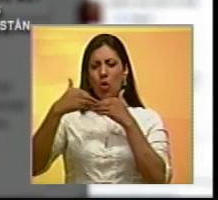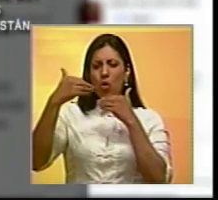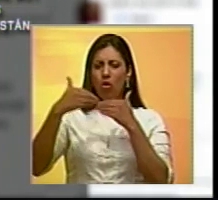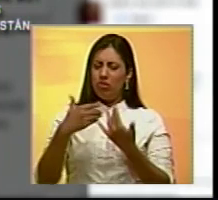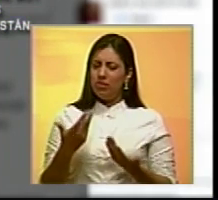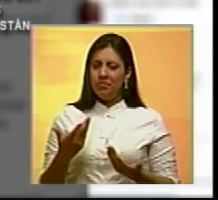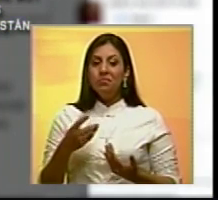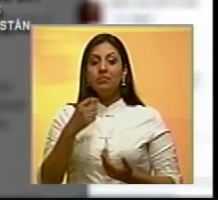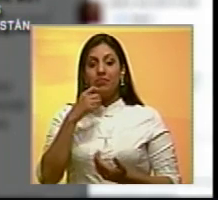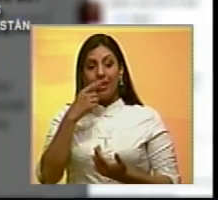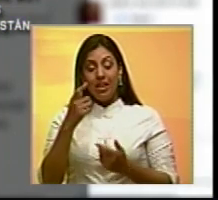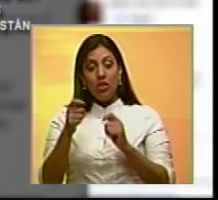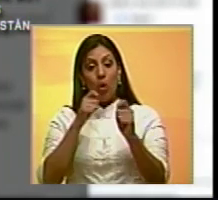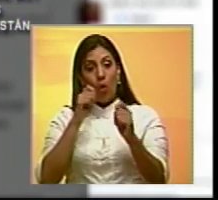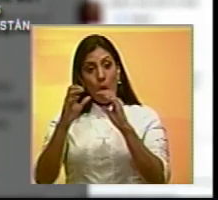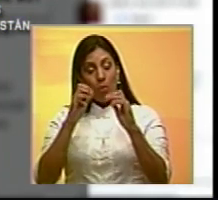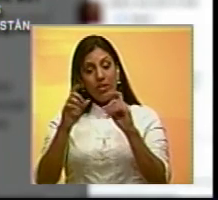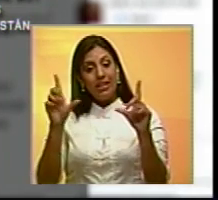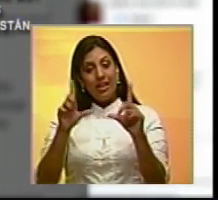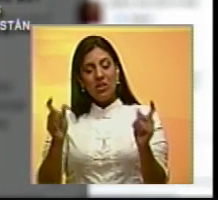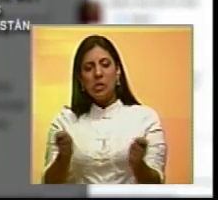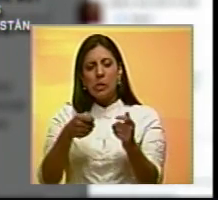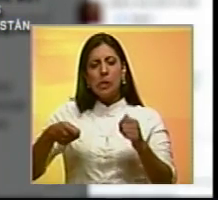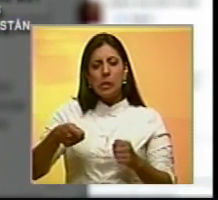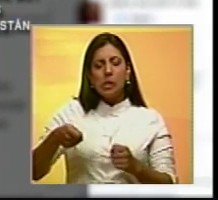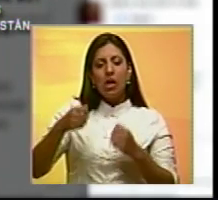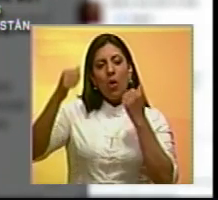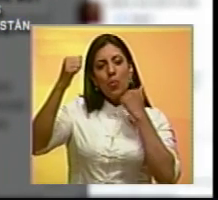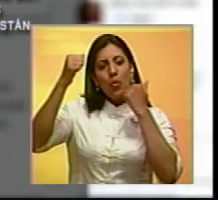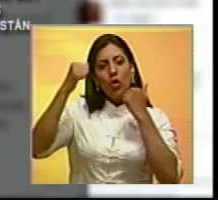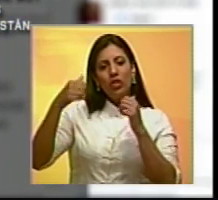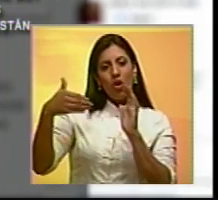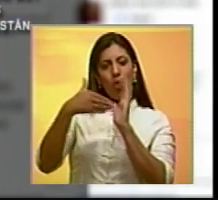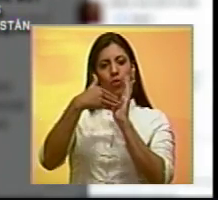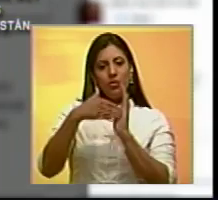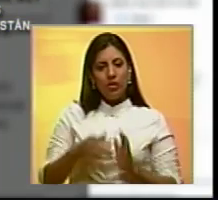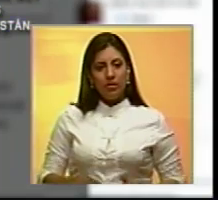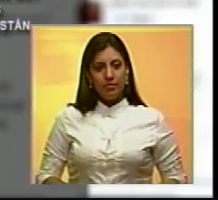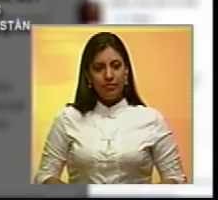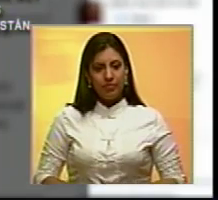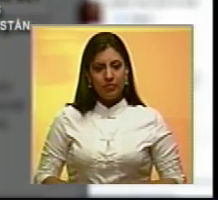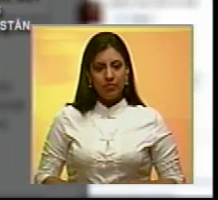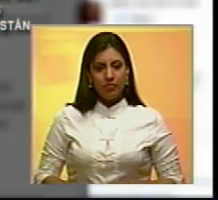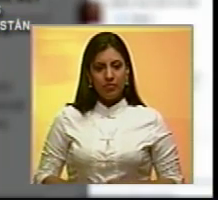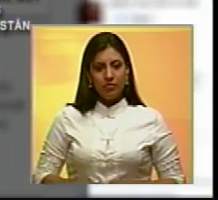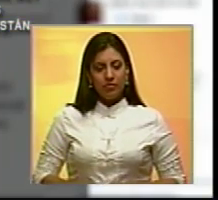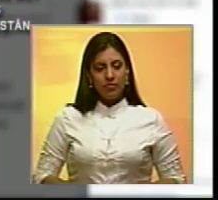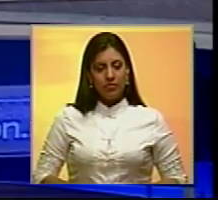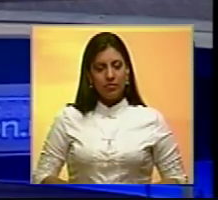contra. Dice que los medios de comunicación incitan las protestas en su contra.